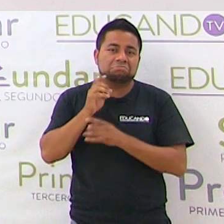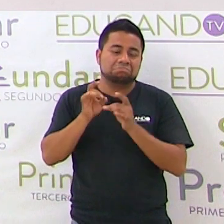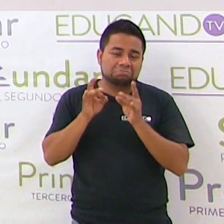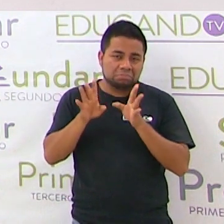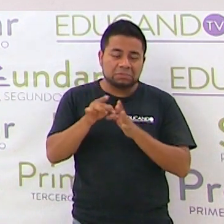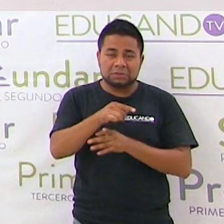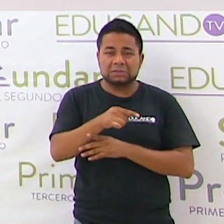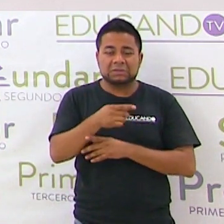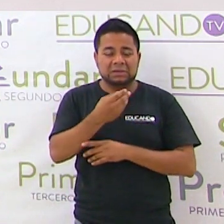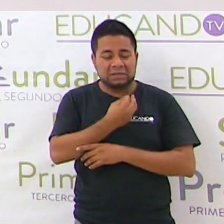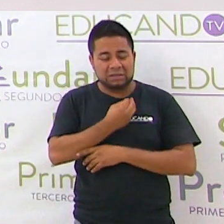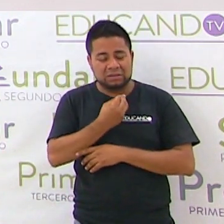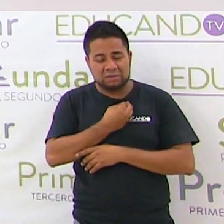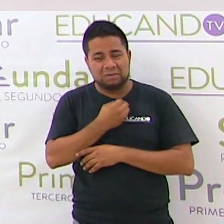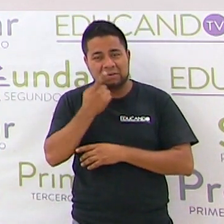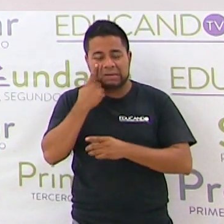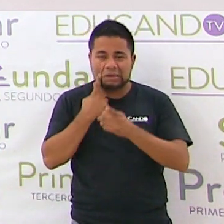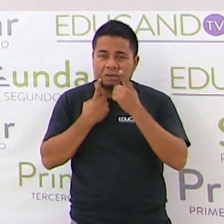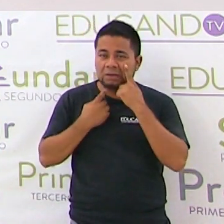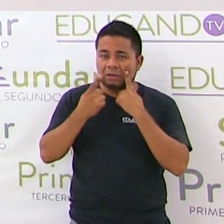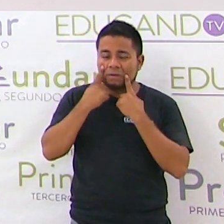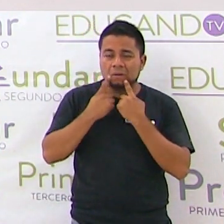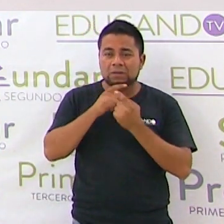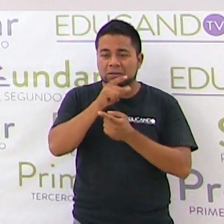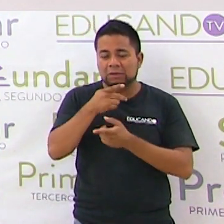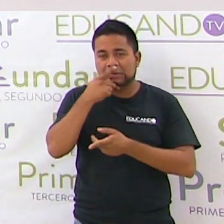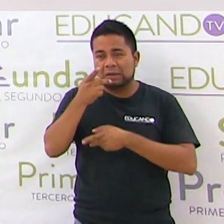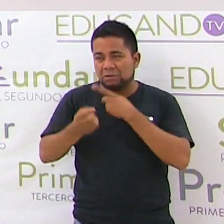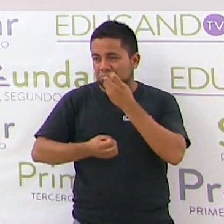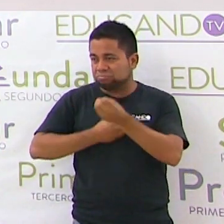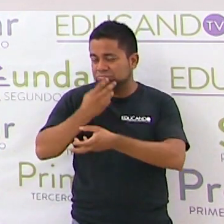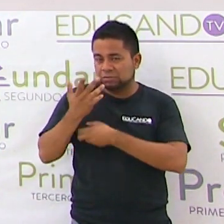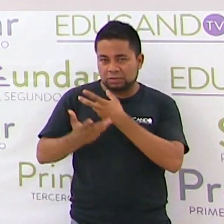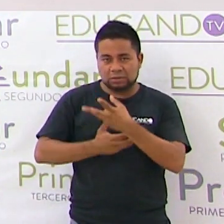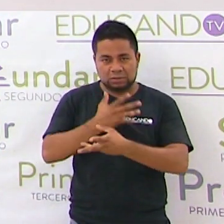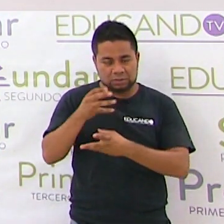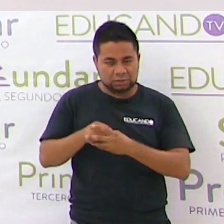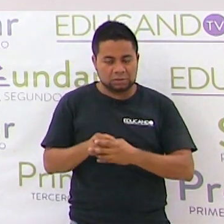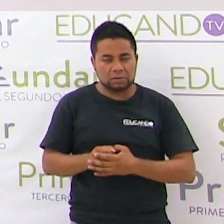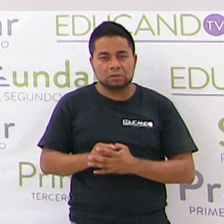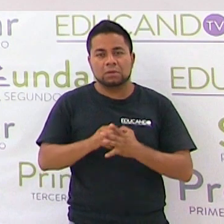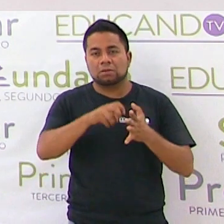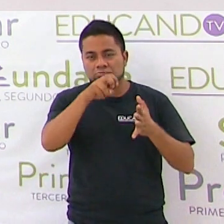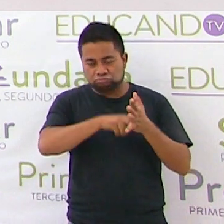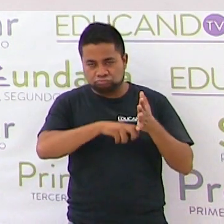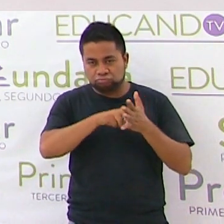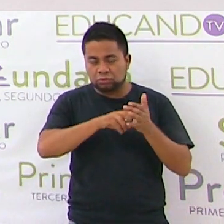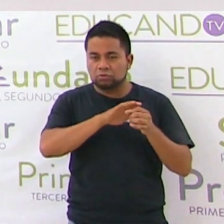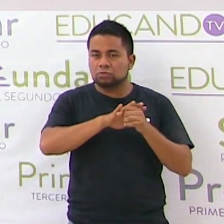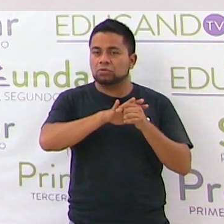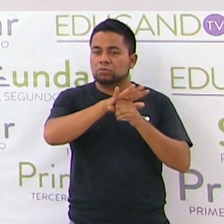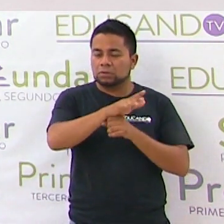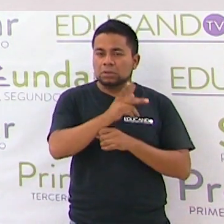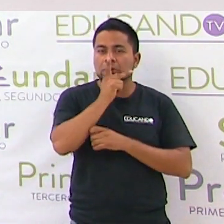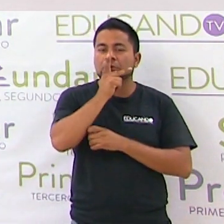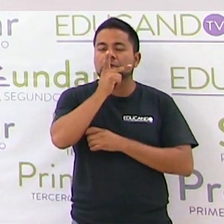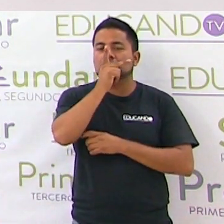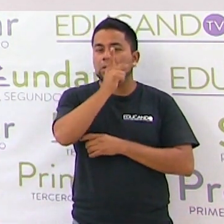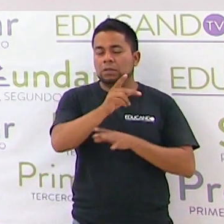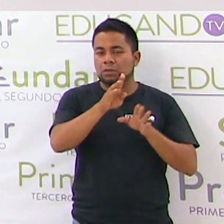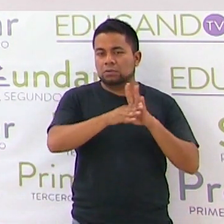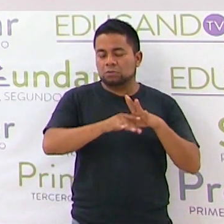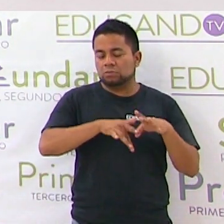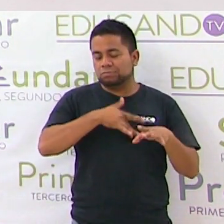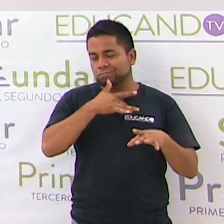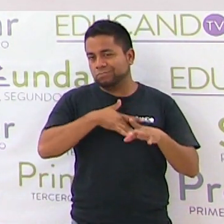llorar, entonces habló y habló hasta por los codos. Bueno, es todo. Ya corregí las palabras que me generaban